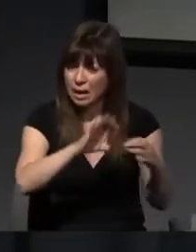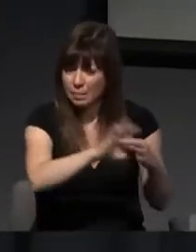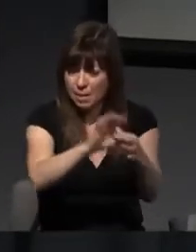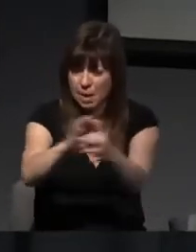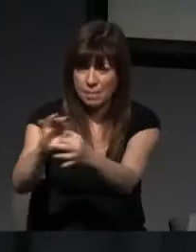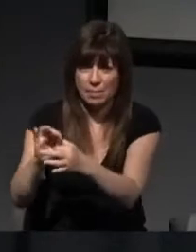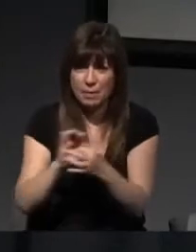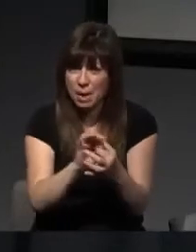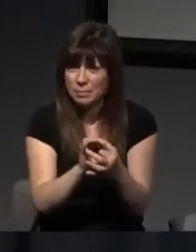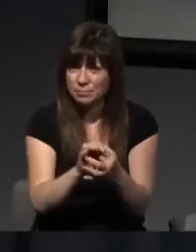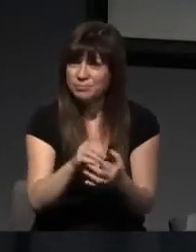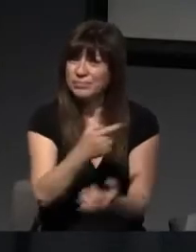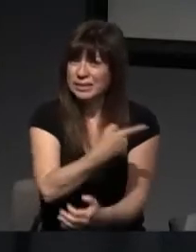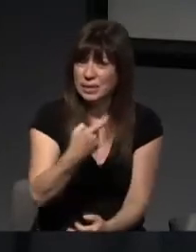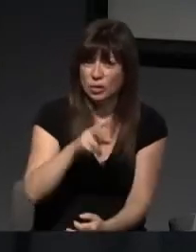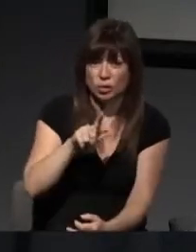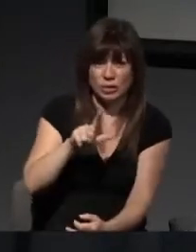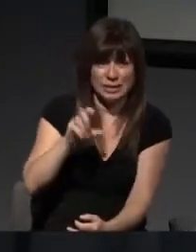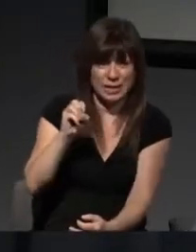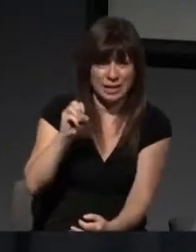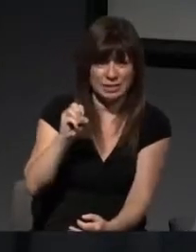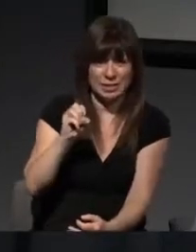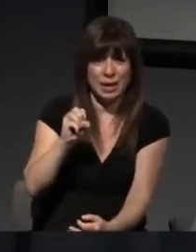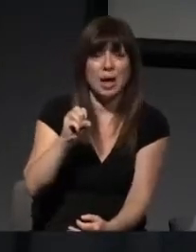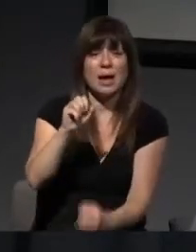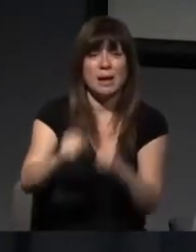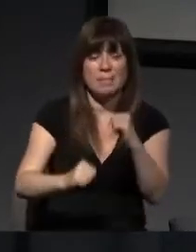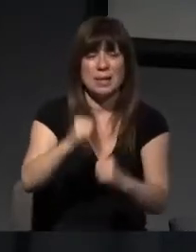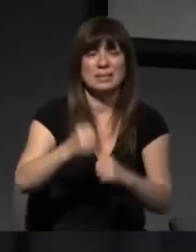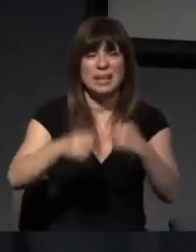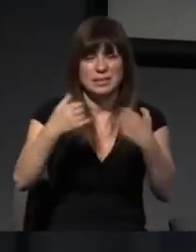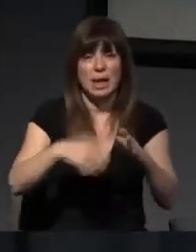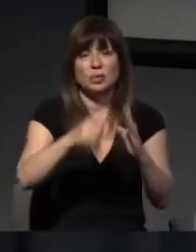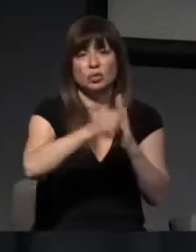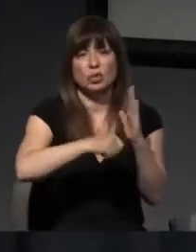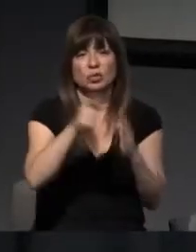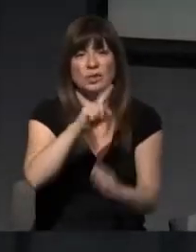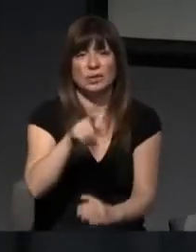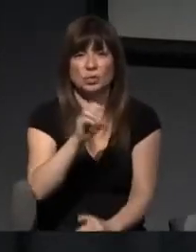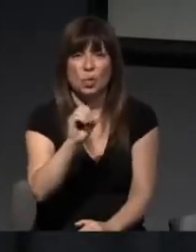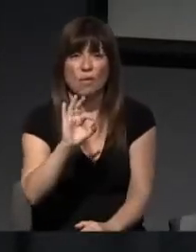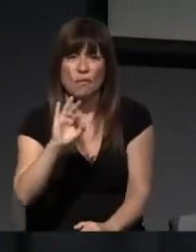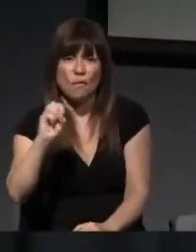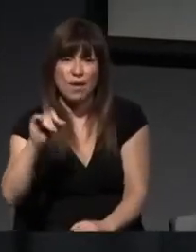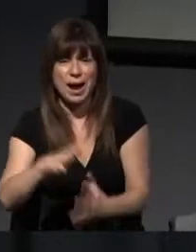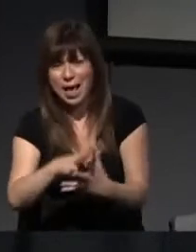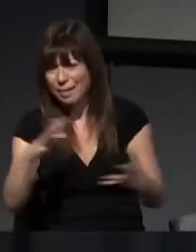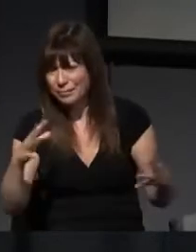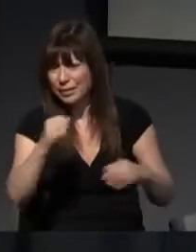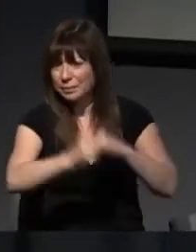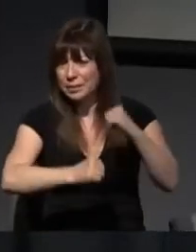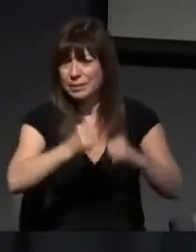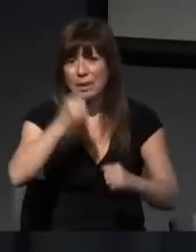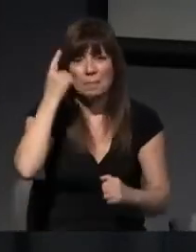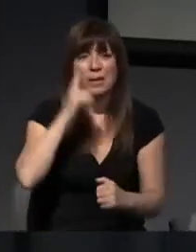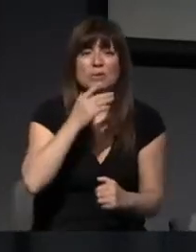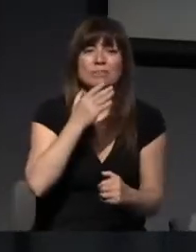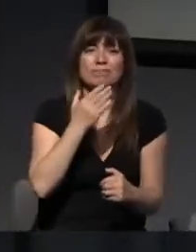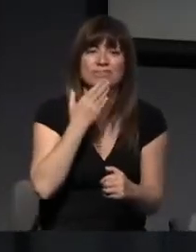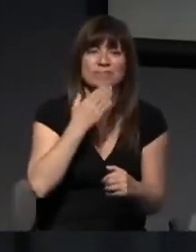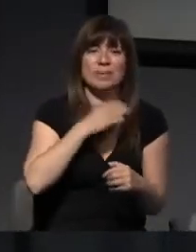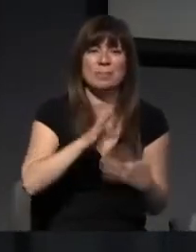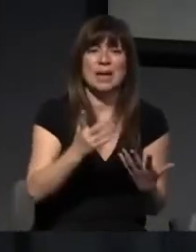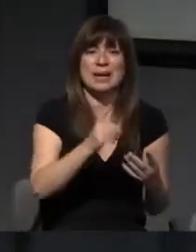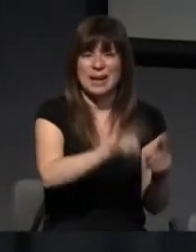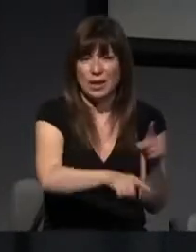consideramos las 170 empresas que son socias directas de Sofofa, muchas de ellas grandes empresas, pero también tenemos todo el mundo territorial, regional,